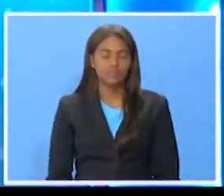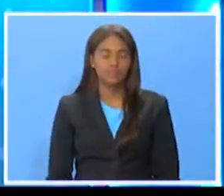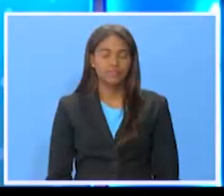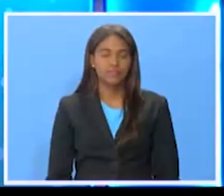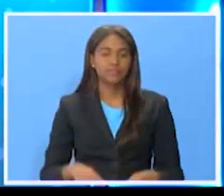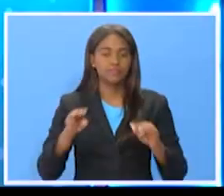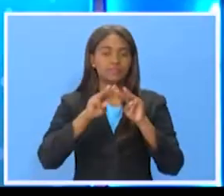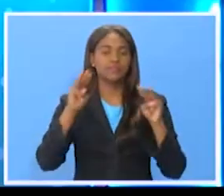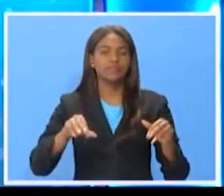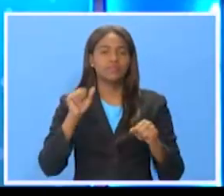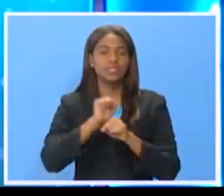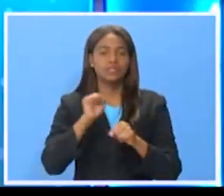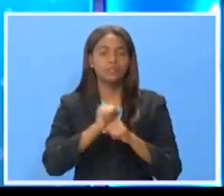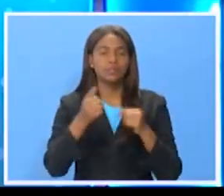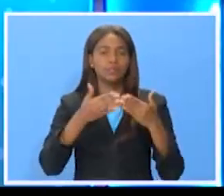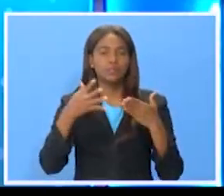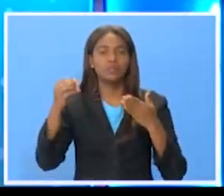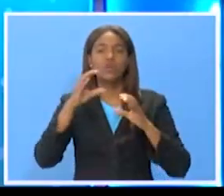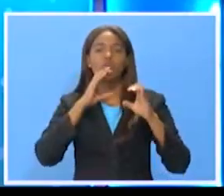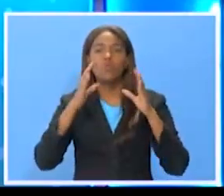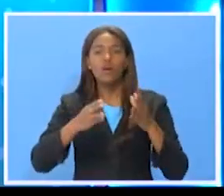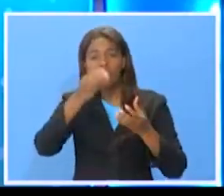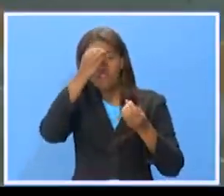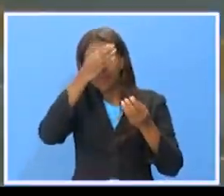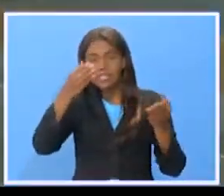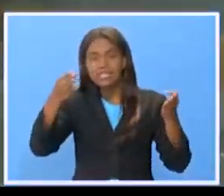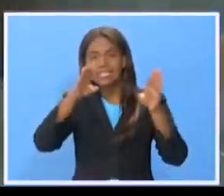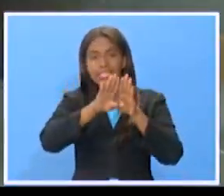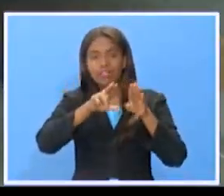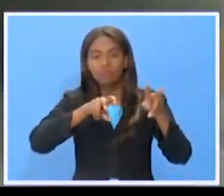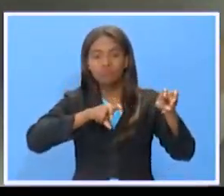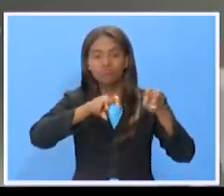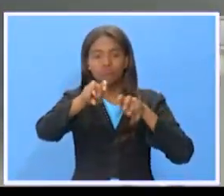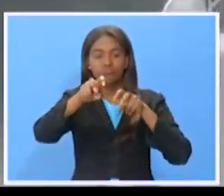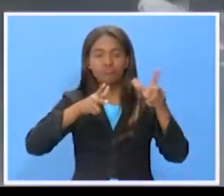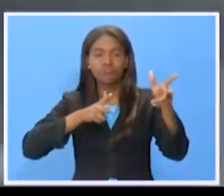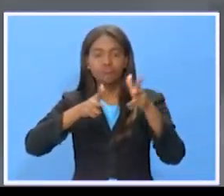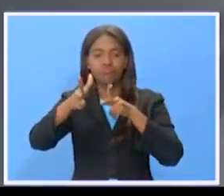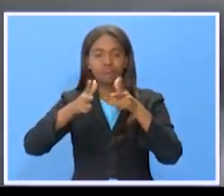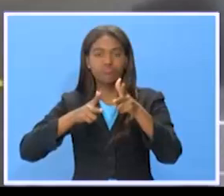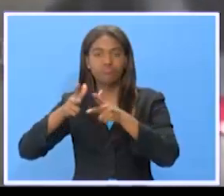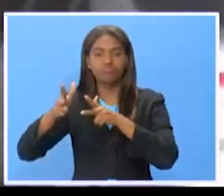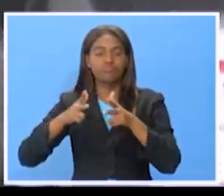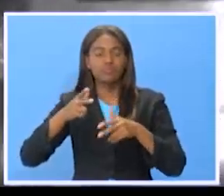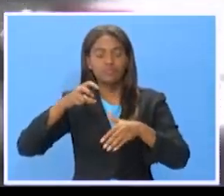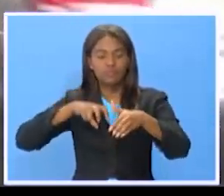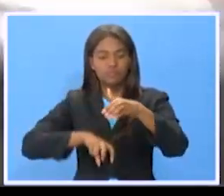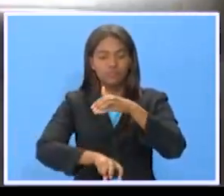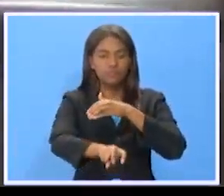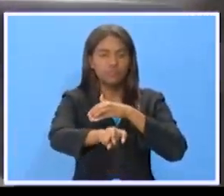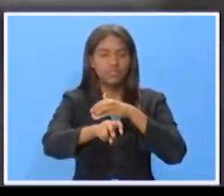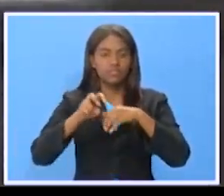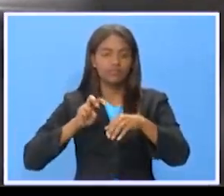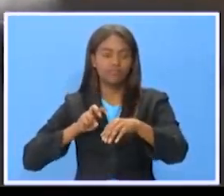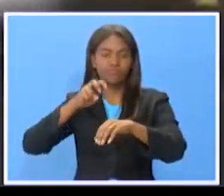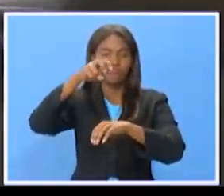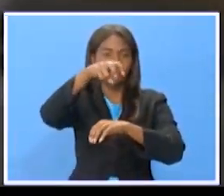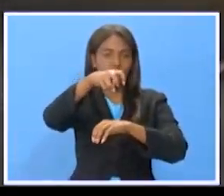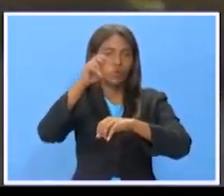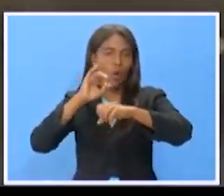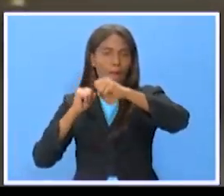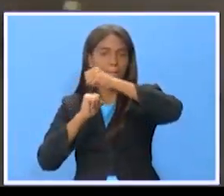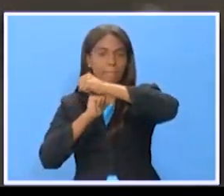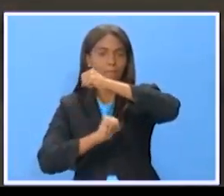Señores, el Ministerio de Obras Públicas y Comunicaciones informó sobre el cierre del tránsito vehicular en los pasos a desnivel, incluidos túneles, elevados y